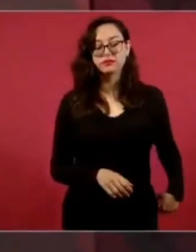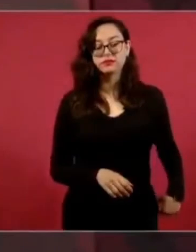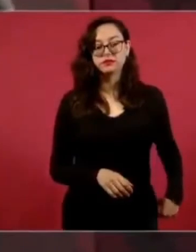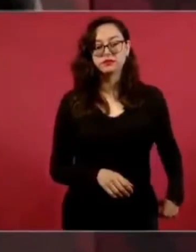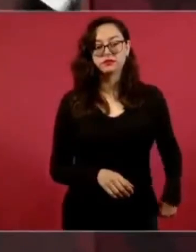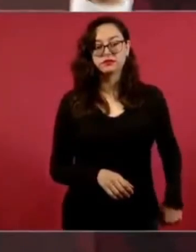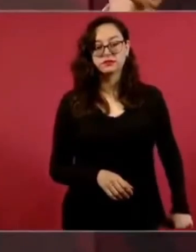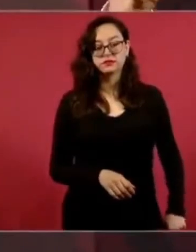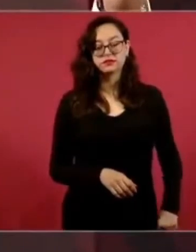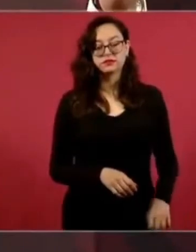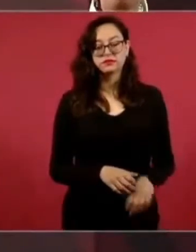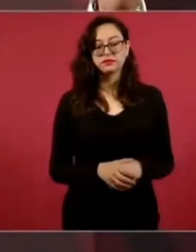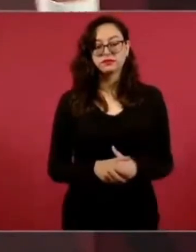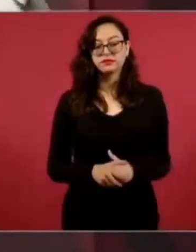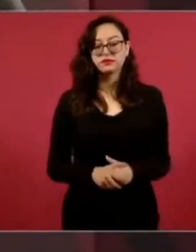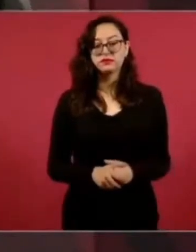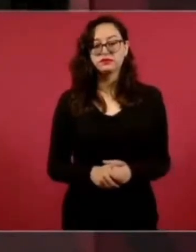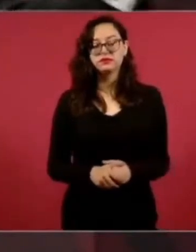empresas